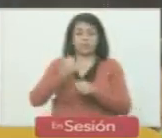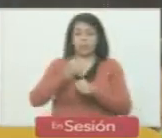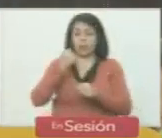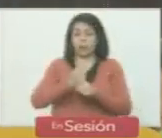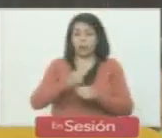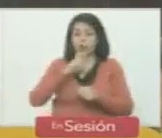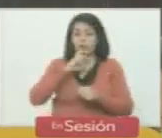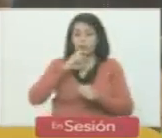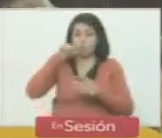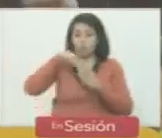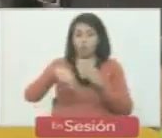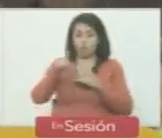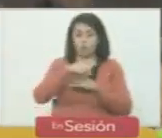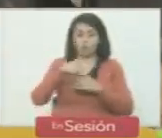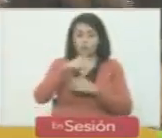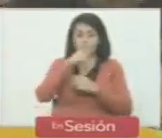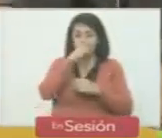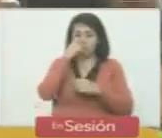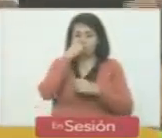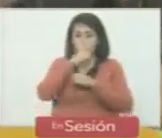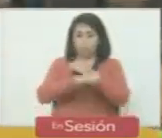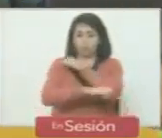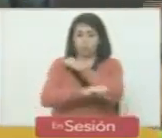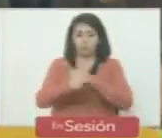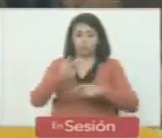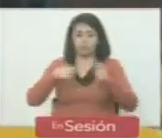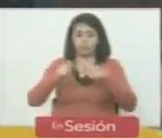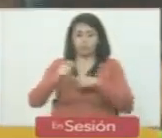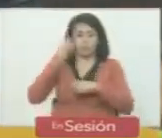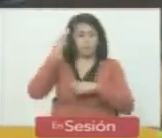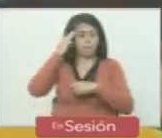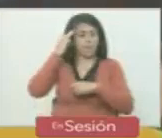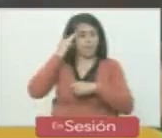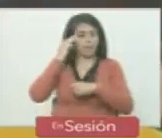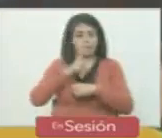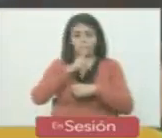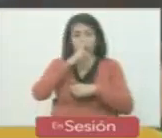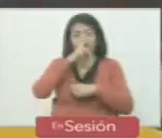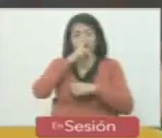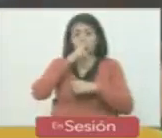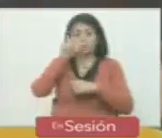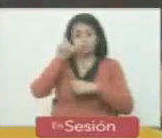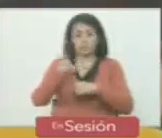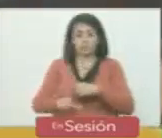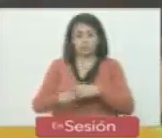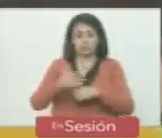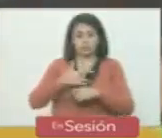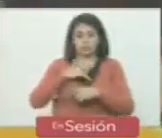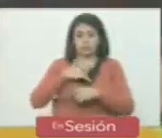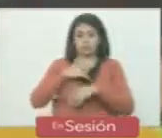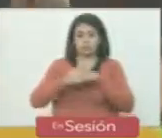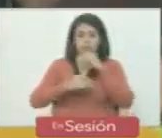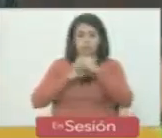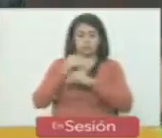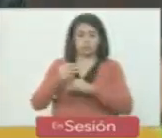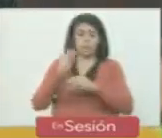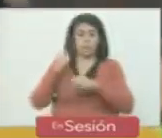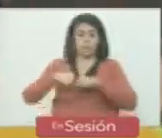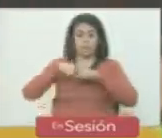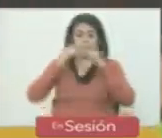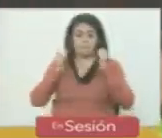el narcotráfico y por mentes extrañas y por personas extrañas. Que eso ha ocasionado